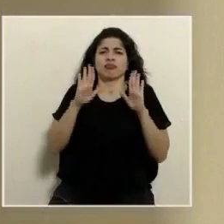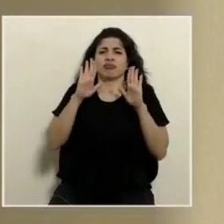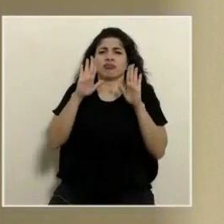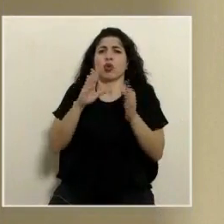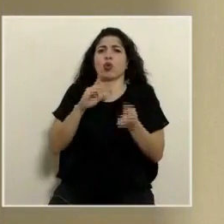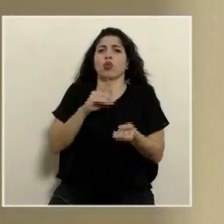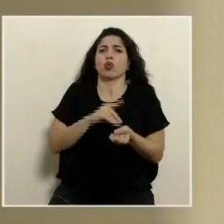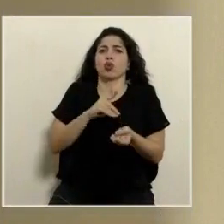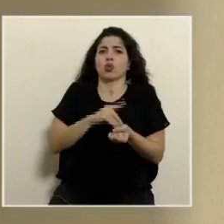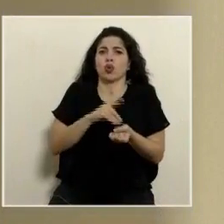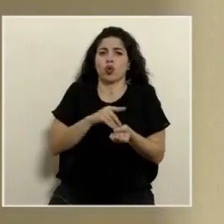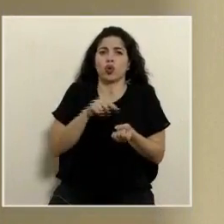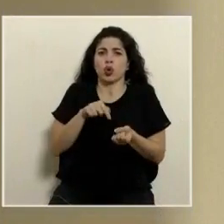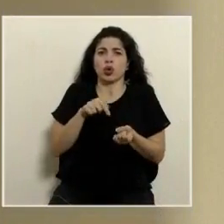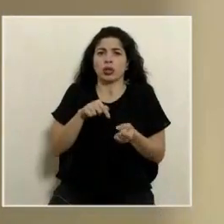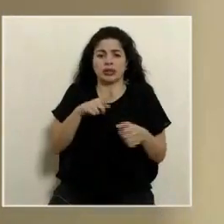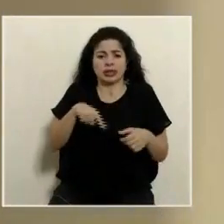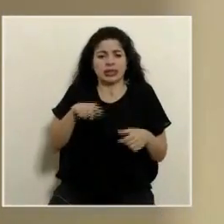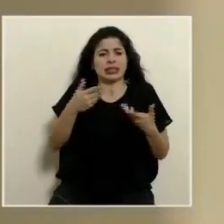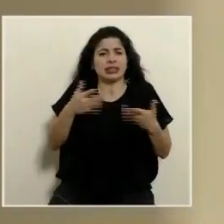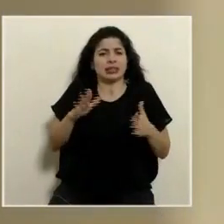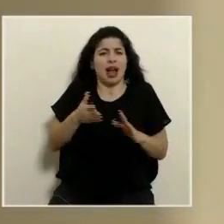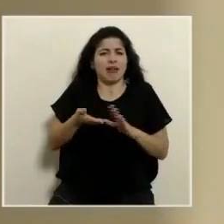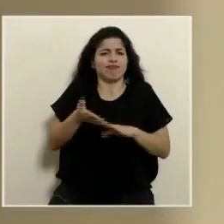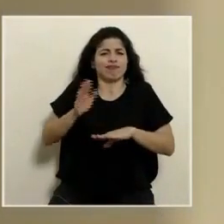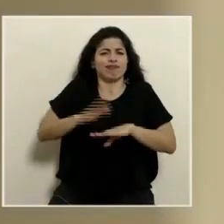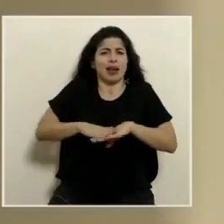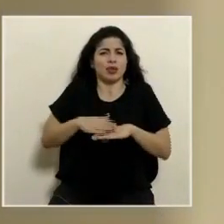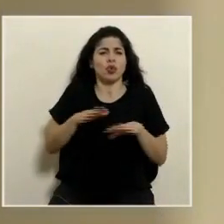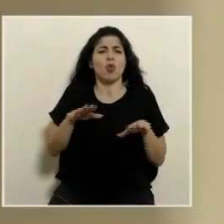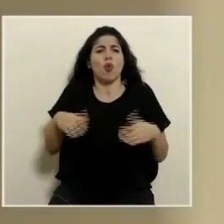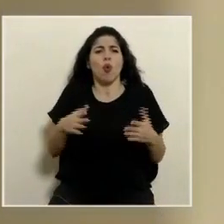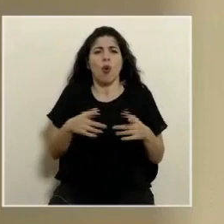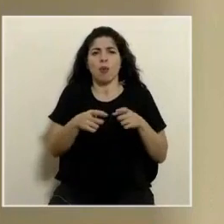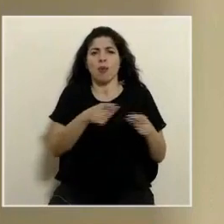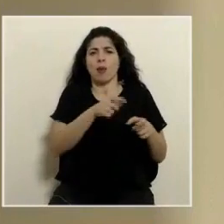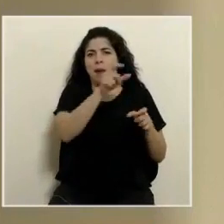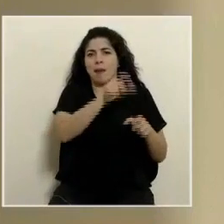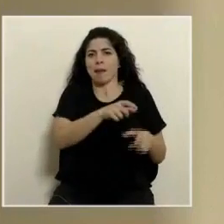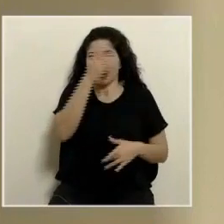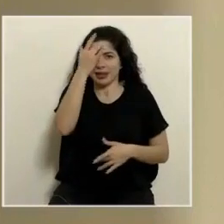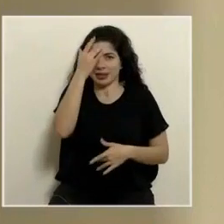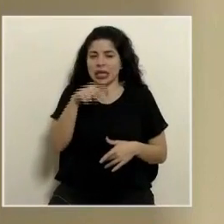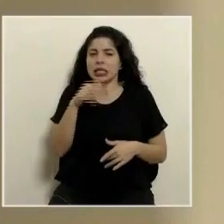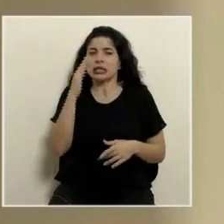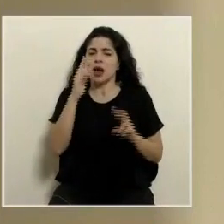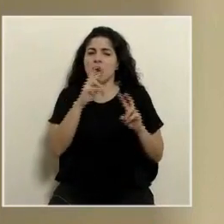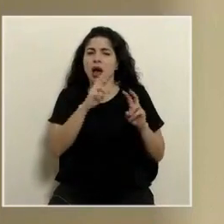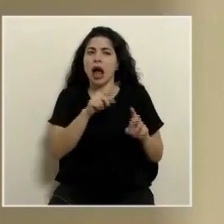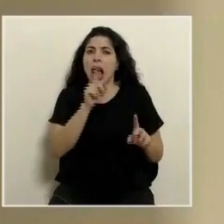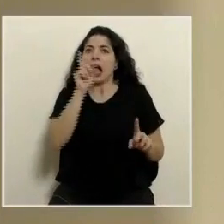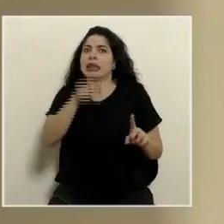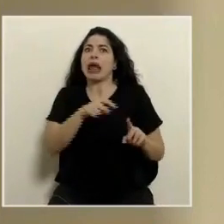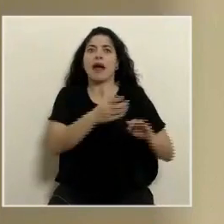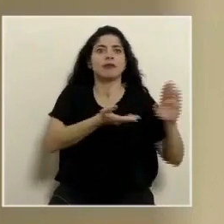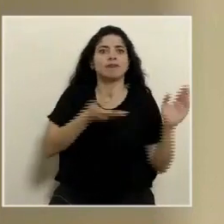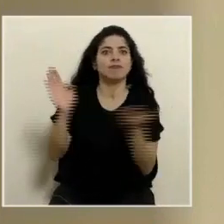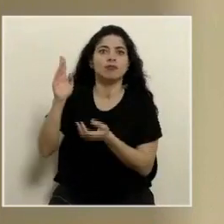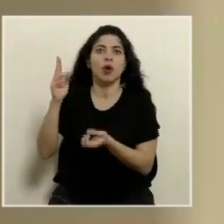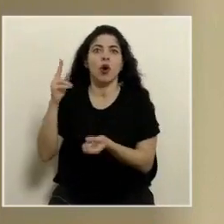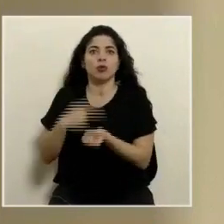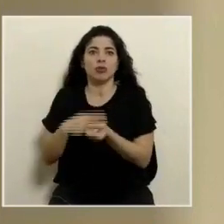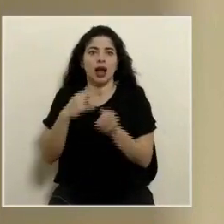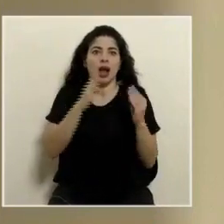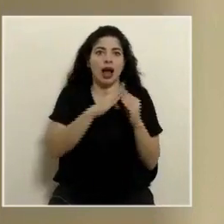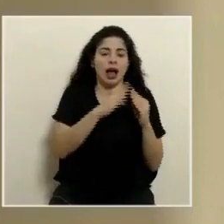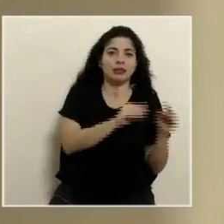de familia que han desarrollado todo un expertise para el manejo de estos pacientes y saber cuándo hay que intervenir para trasladar a ese paciente de